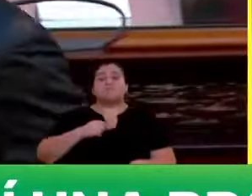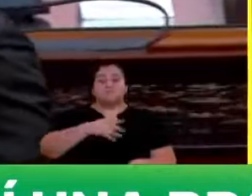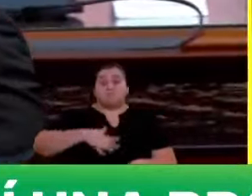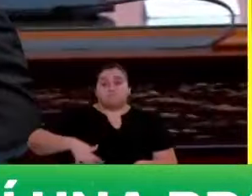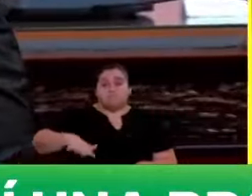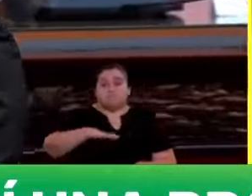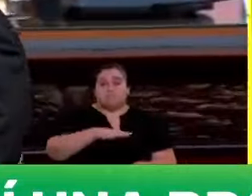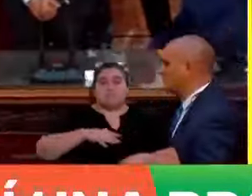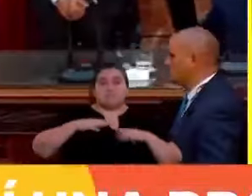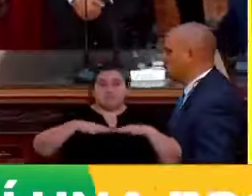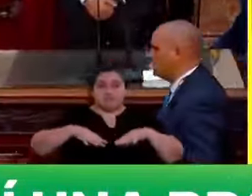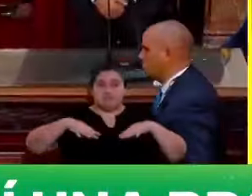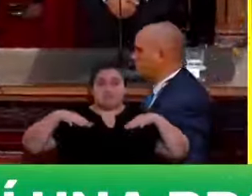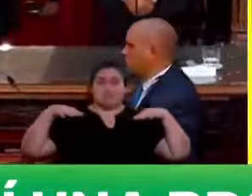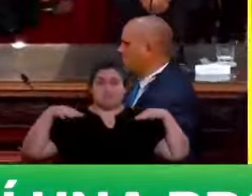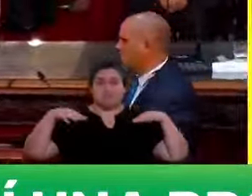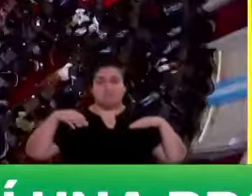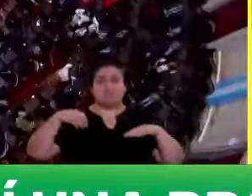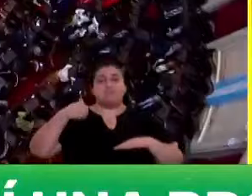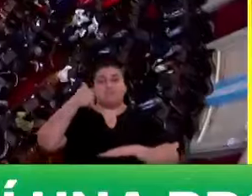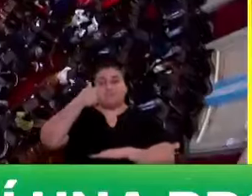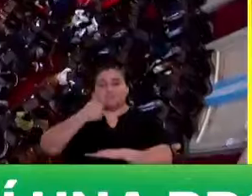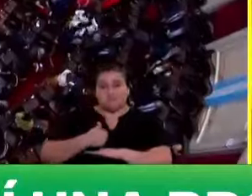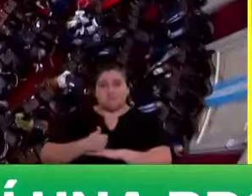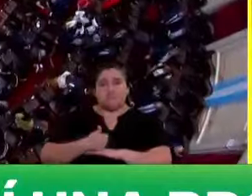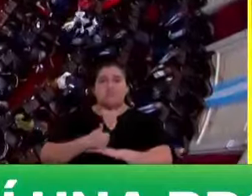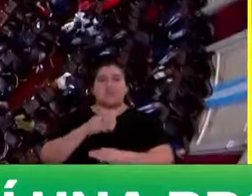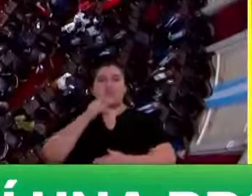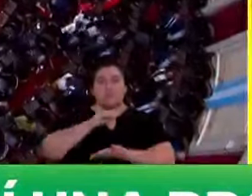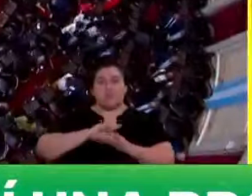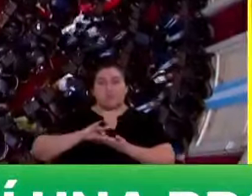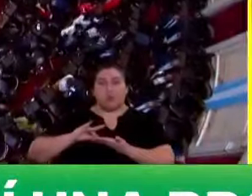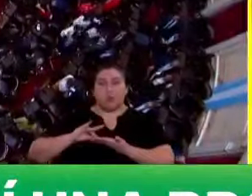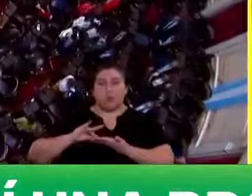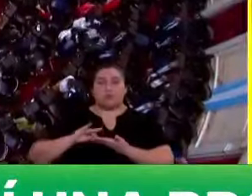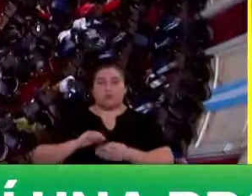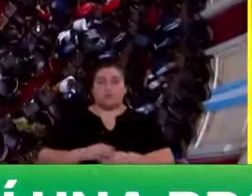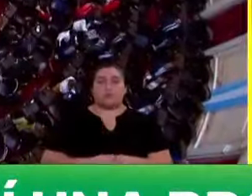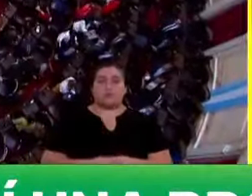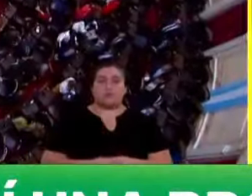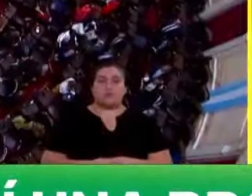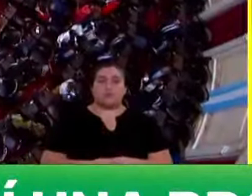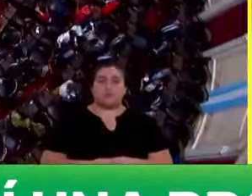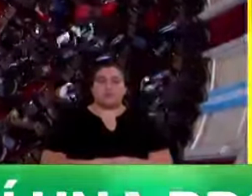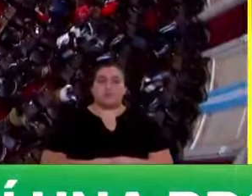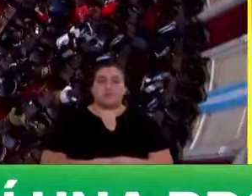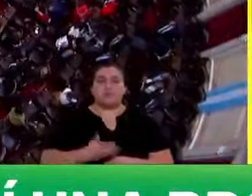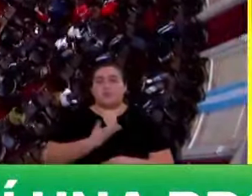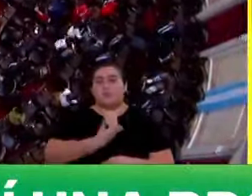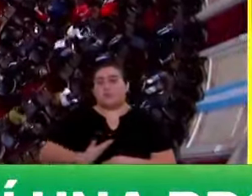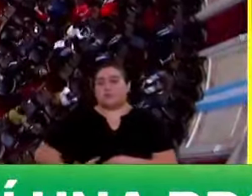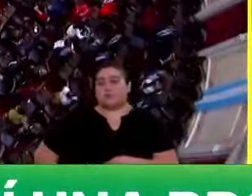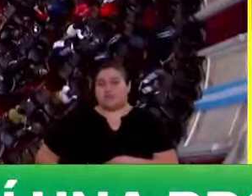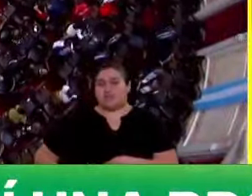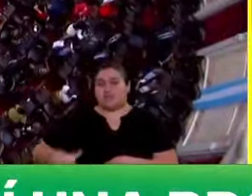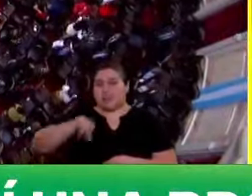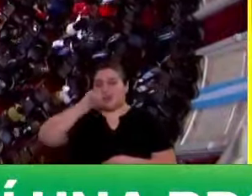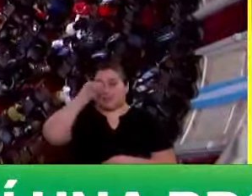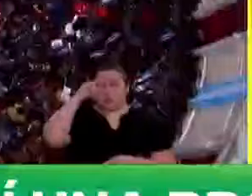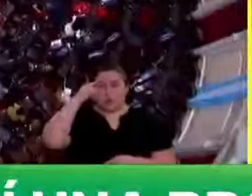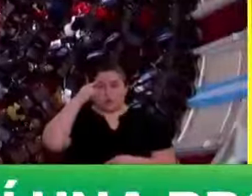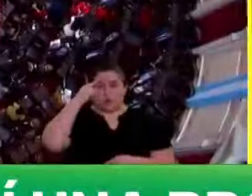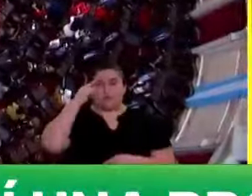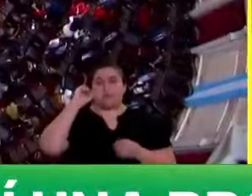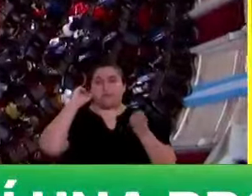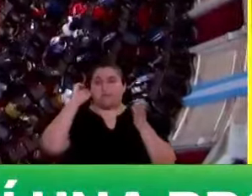cancha, es todos los gobernadores de la Patagonia lo invitamos antes del discurso. Esto fue en la última conferencia de prensa el